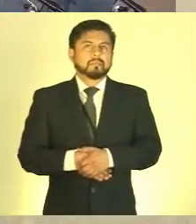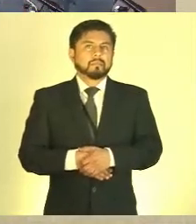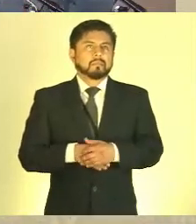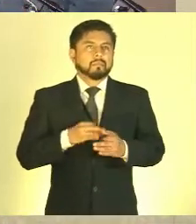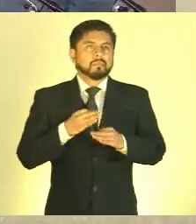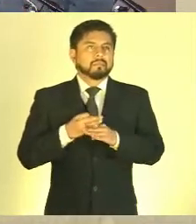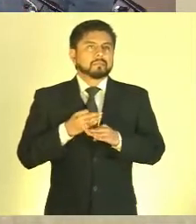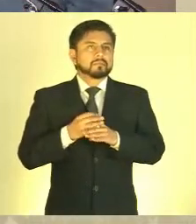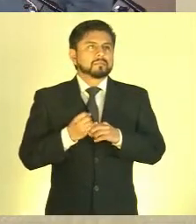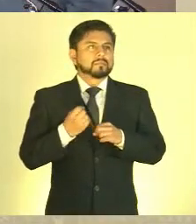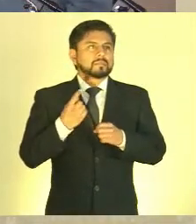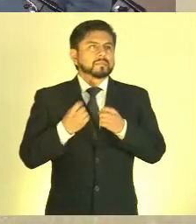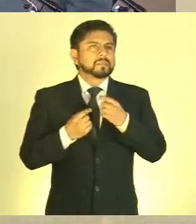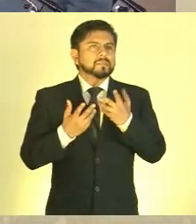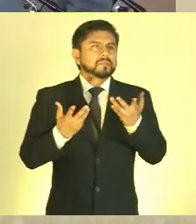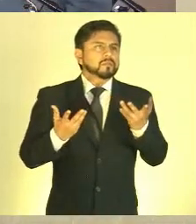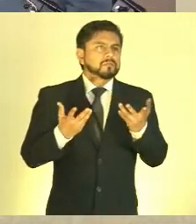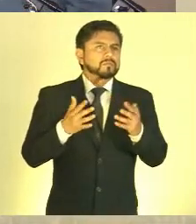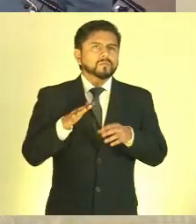momentos políticos